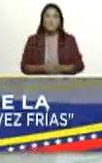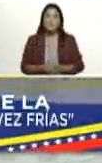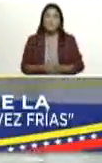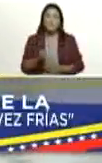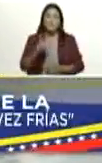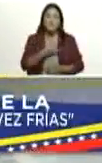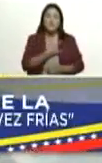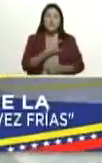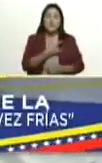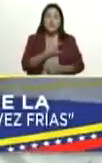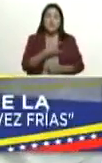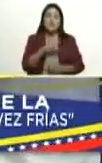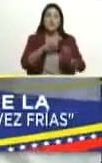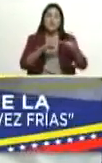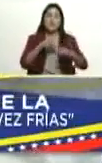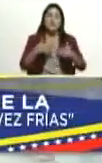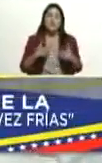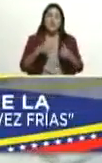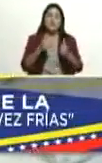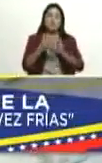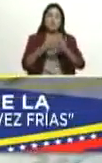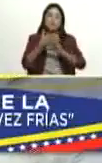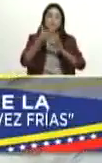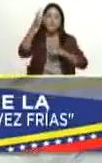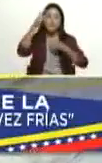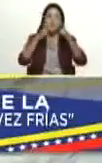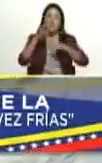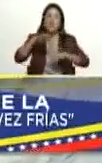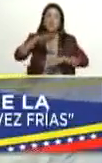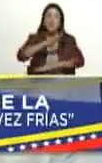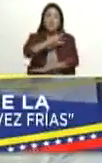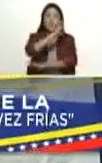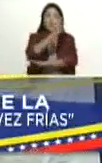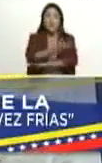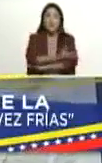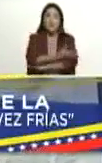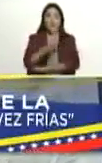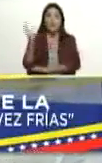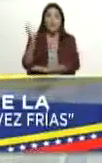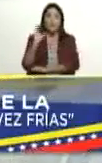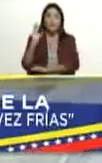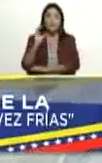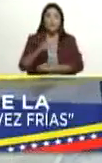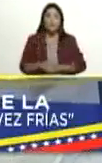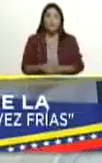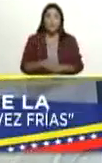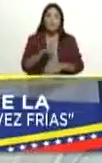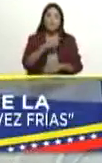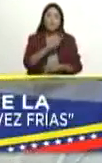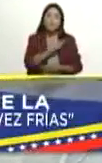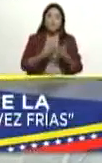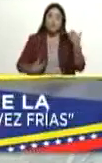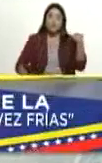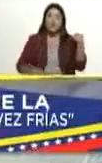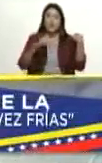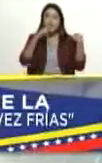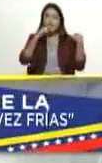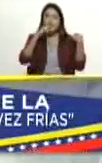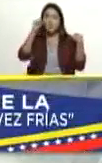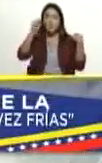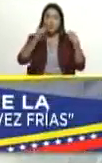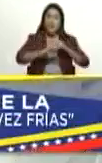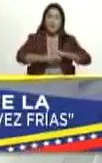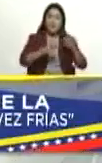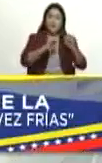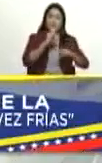Chávez Frías desde el Poliedro de Caracas. El presidente Nicolás Maduro Moros en horas de la mañana escribió a través de la